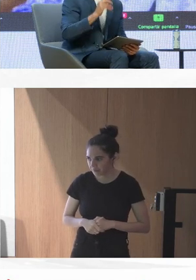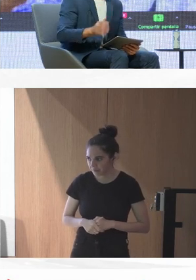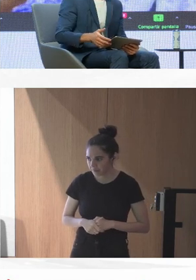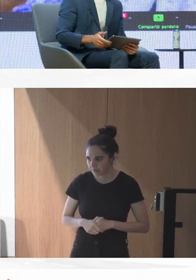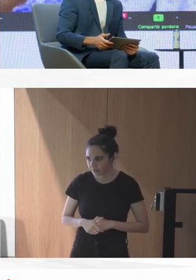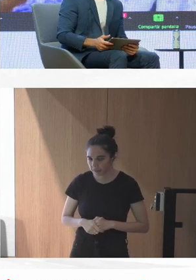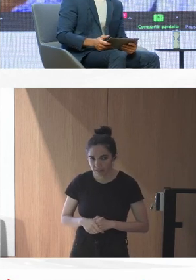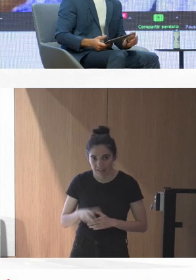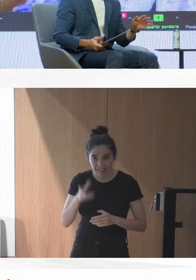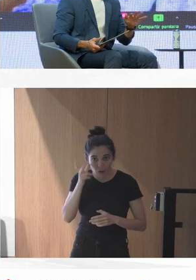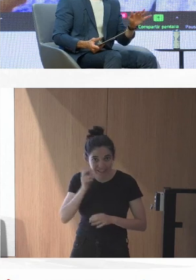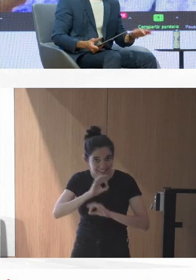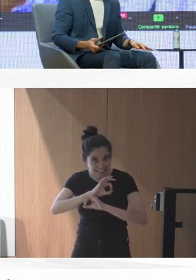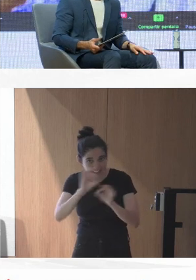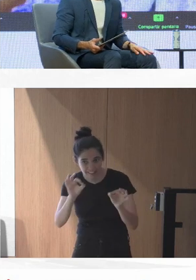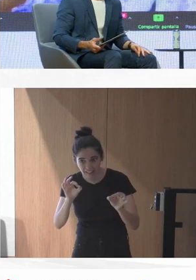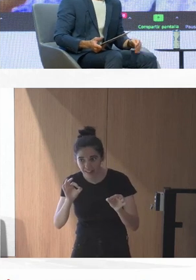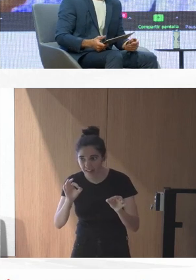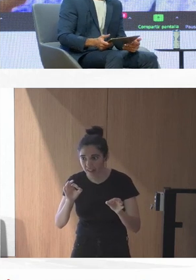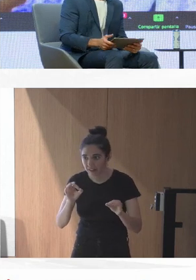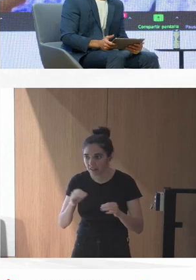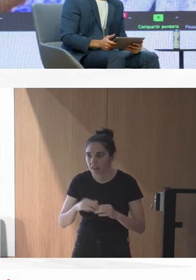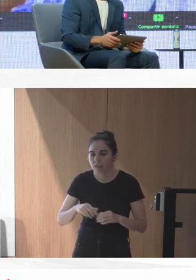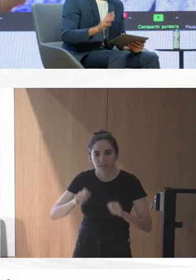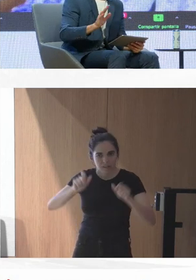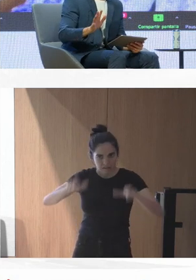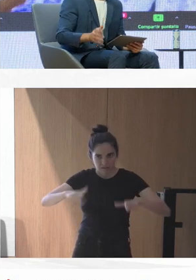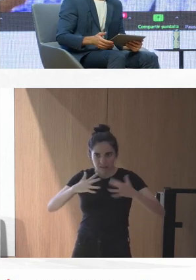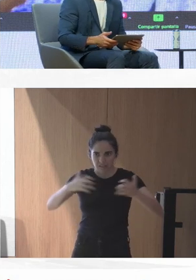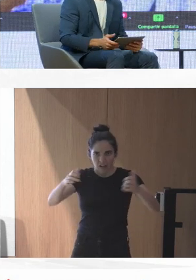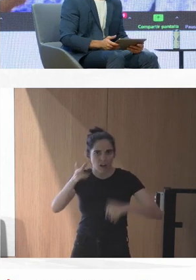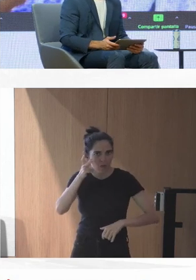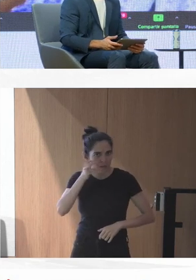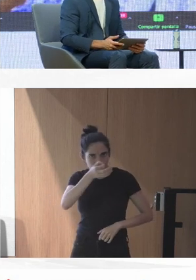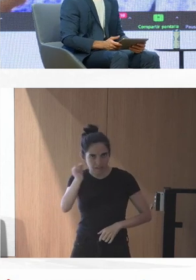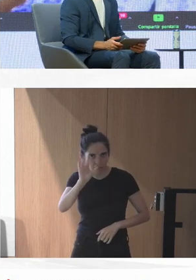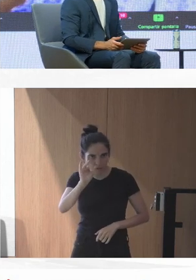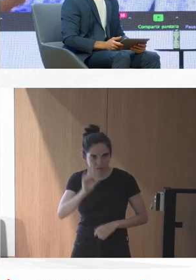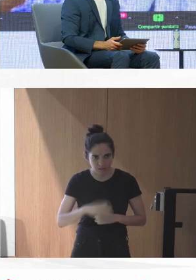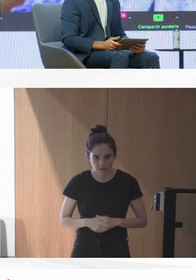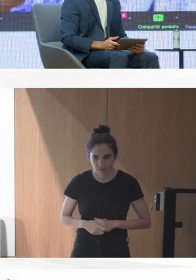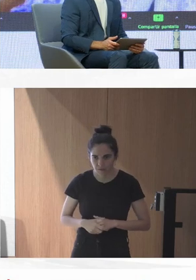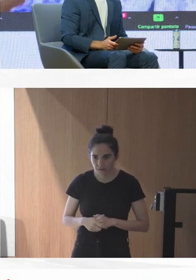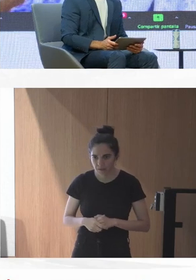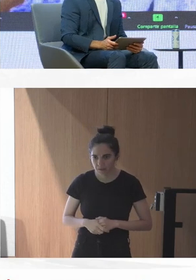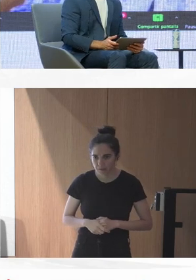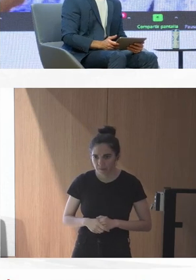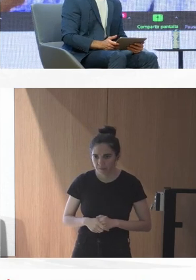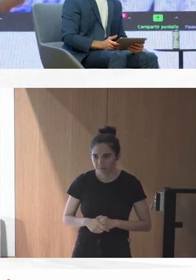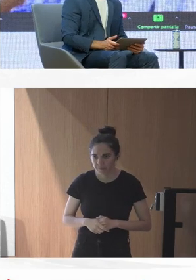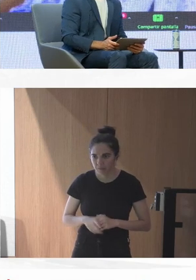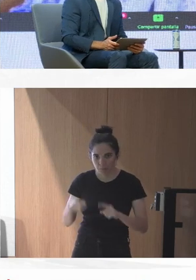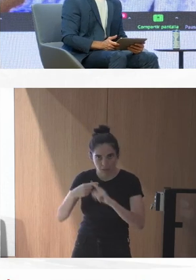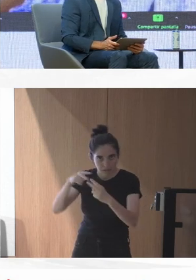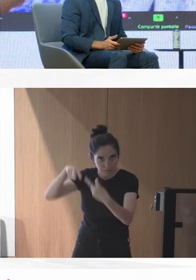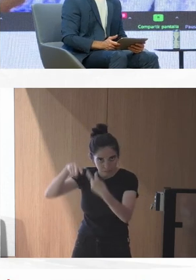Un segundito, no sé si me oyen. Aquí en la sala lo oímos perfectamente, sí. Y también nos vemos